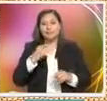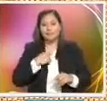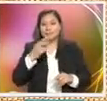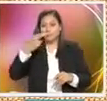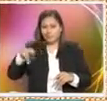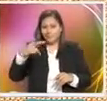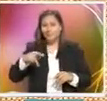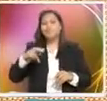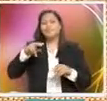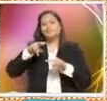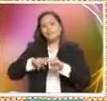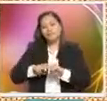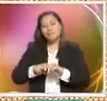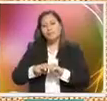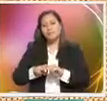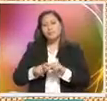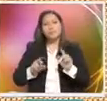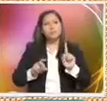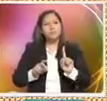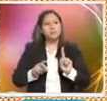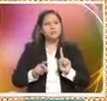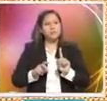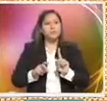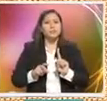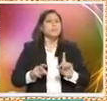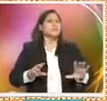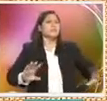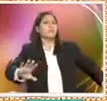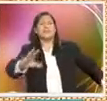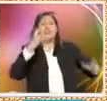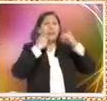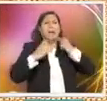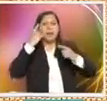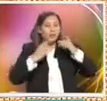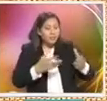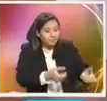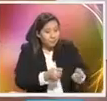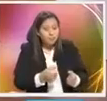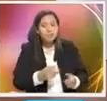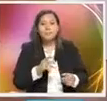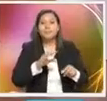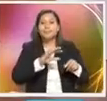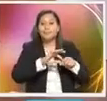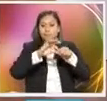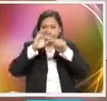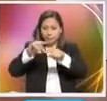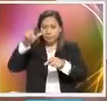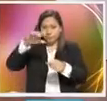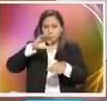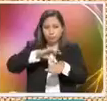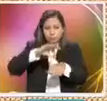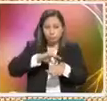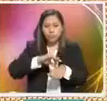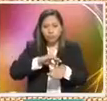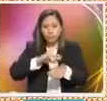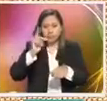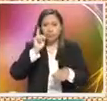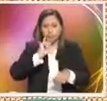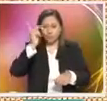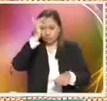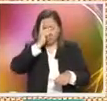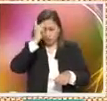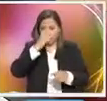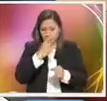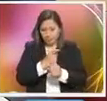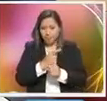un restaurante y se ponía muy mal, se ponía a llorar muy feo. ¿Y decidiste llevarlo con un especialista? Decidí llevarlo primero con una psicóloga. Muy